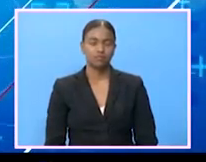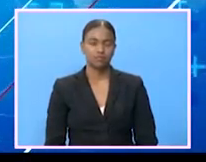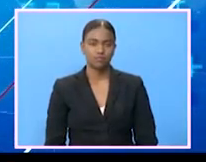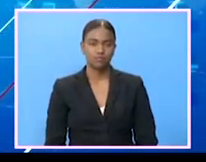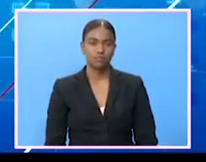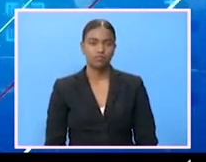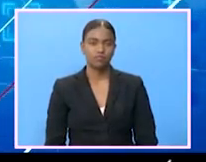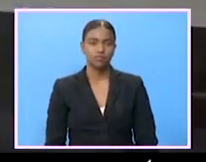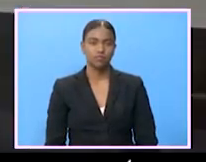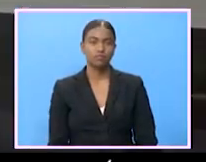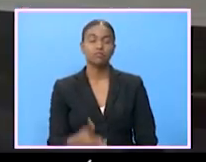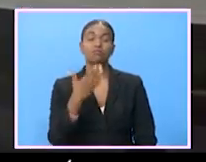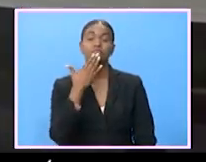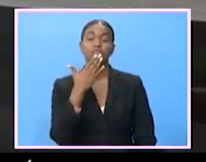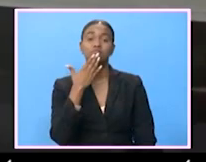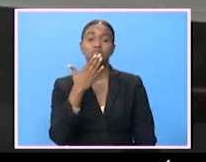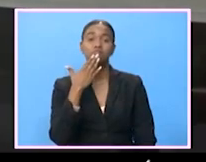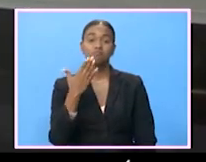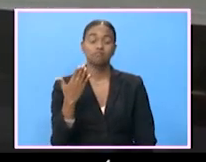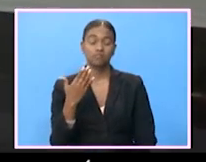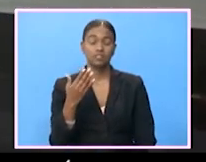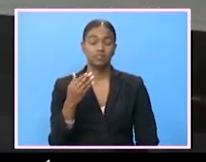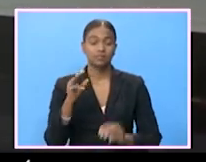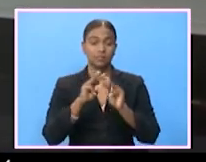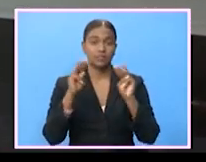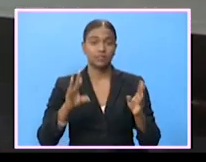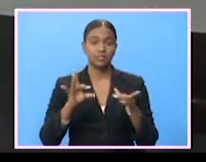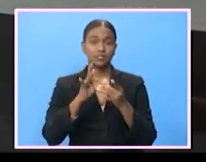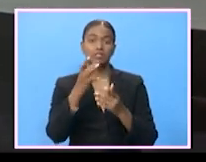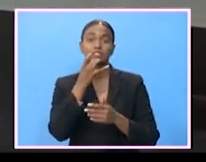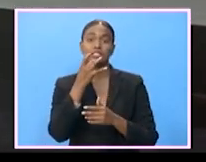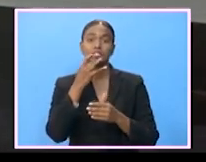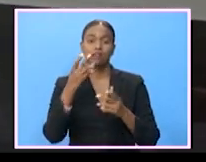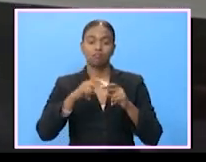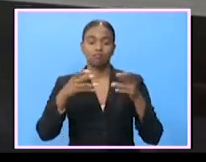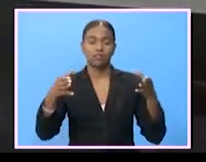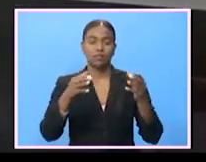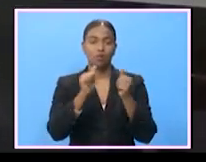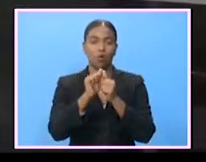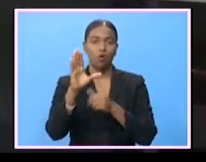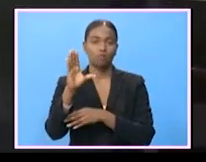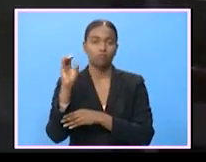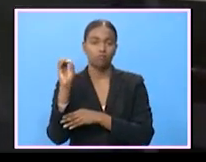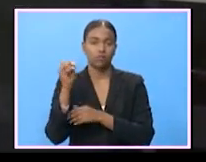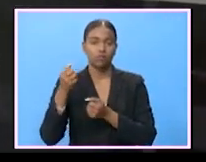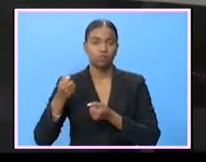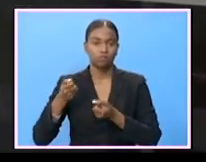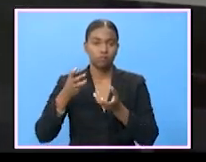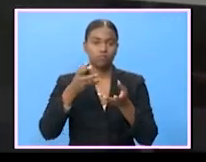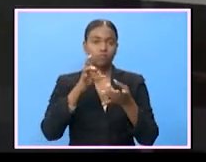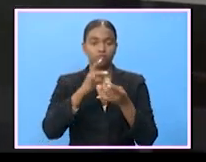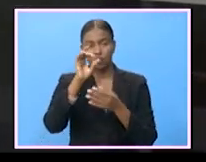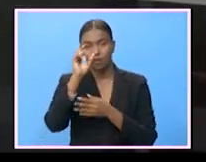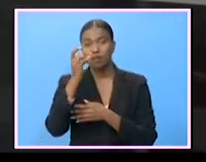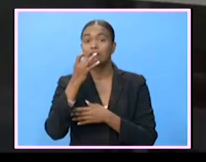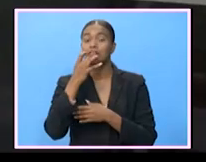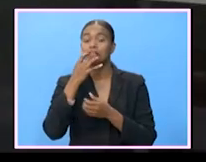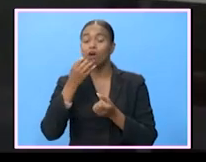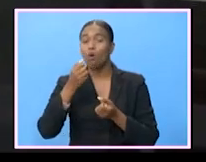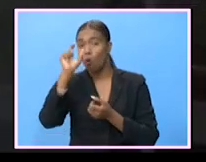Así es, gracias. El Ministerio de Energía y Minas, en conjunto con las empresas distribuidoras de